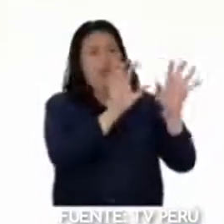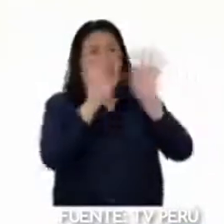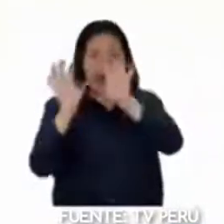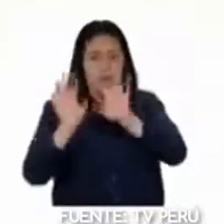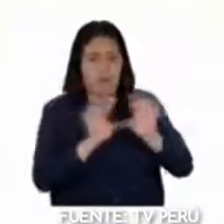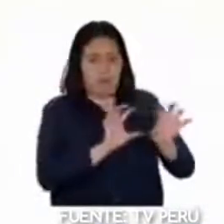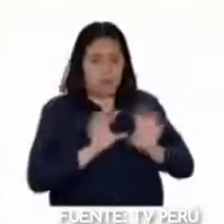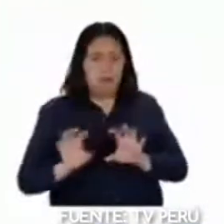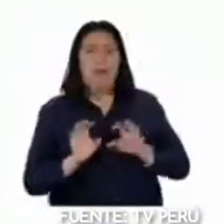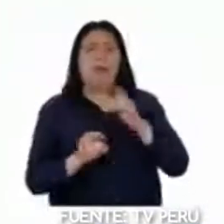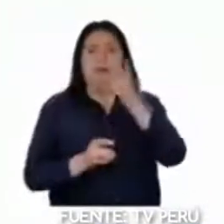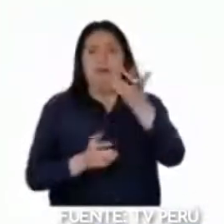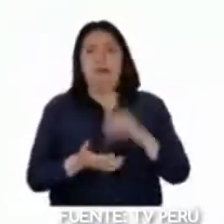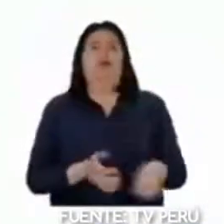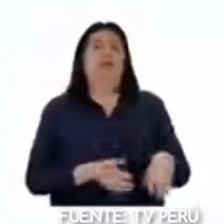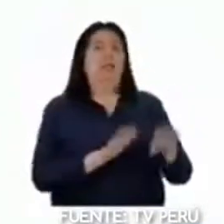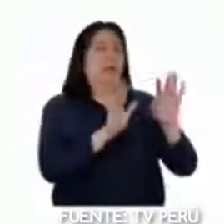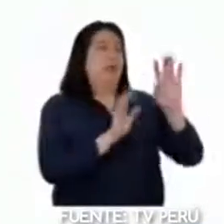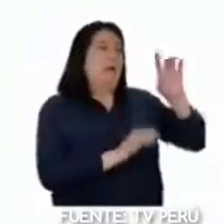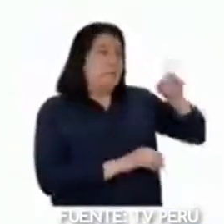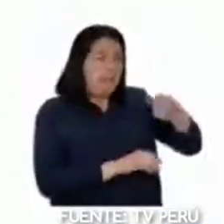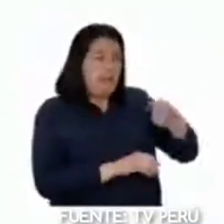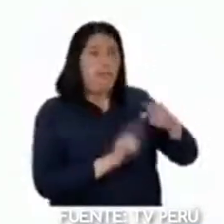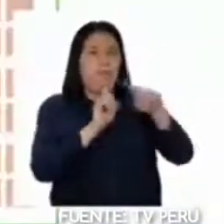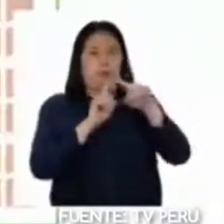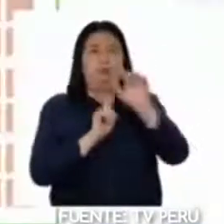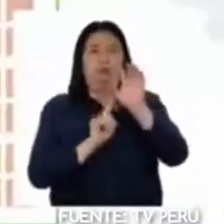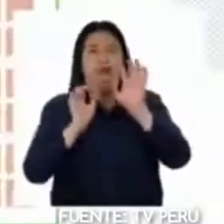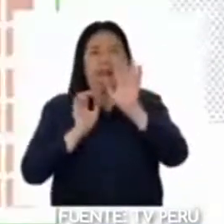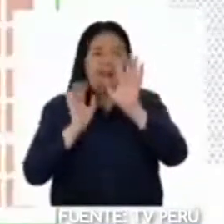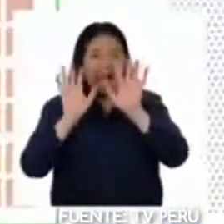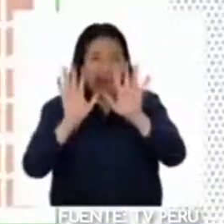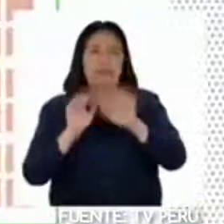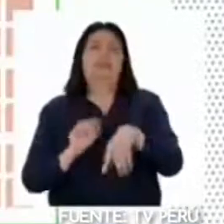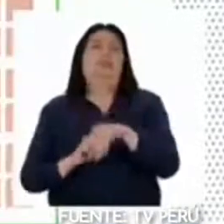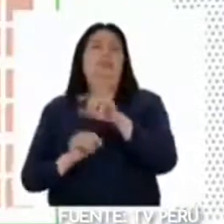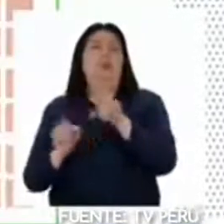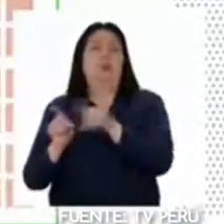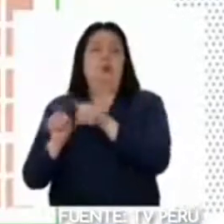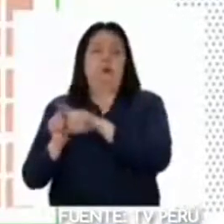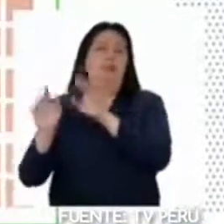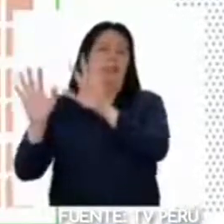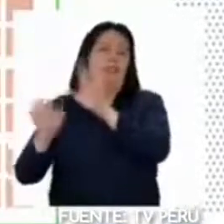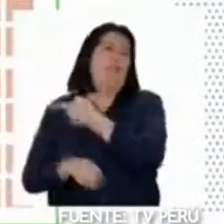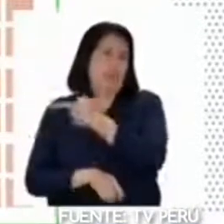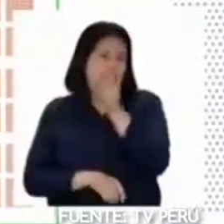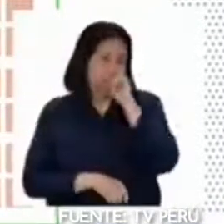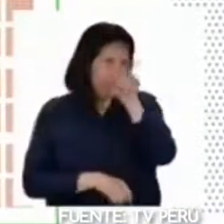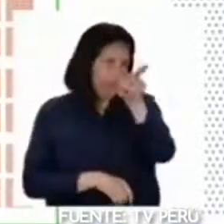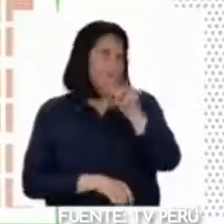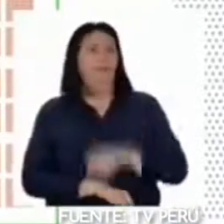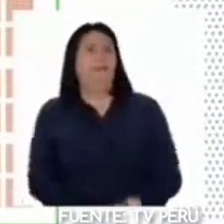veces, porque 1000 por 10 es 10.000. Lo veríamos así.